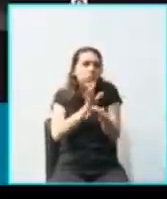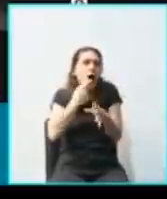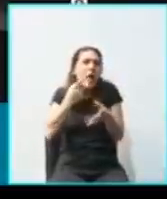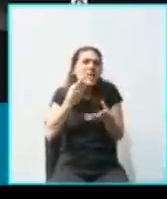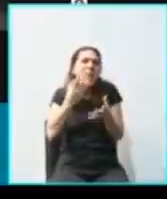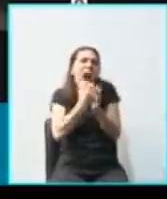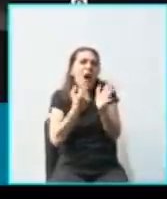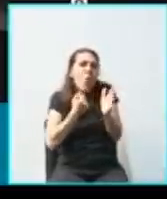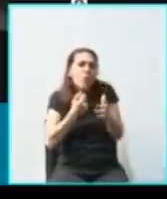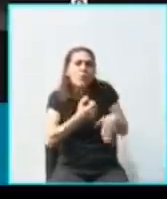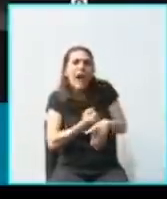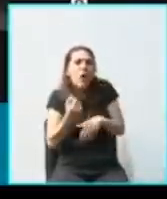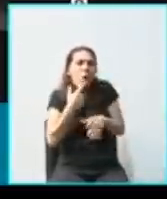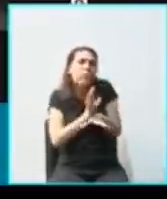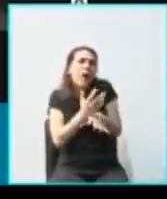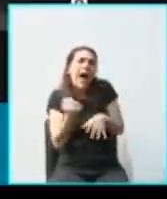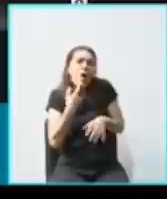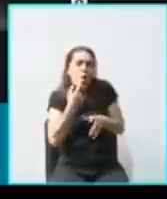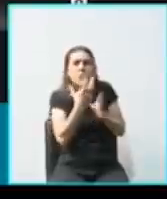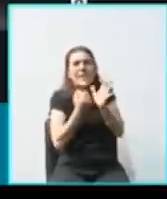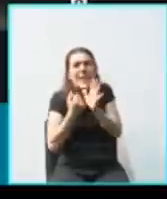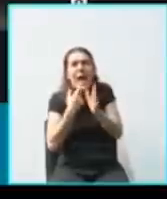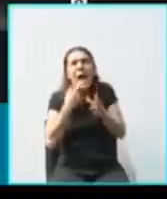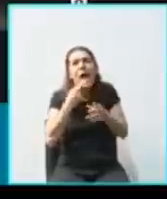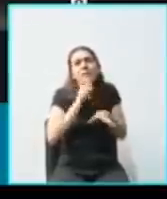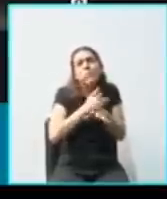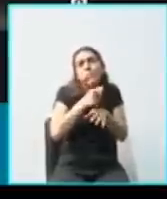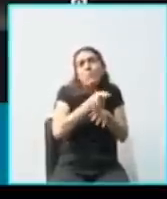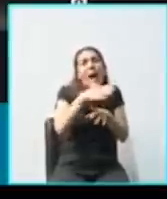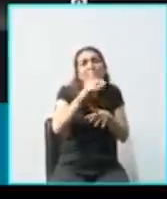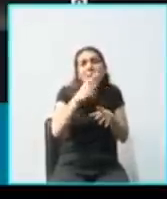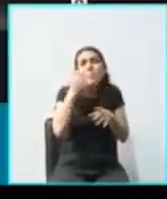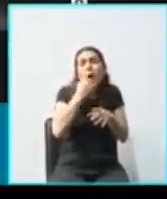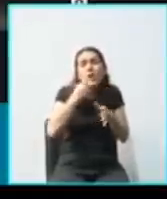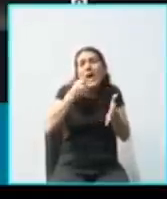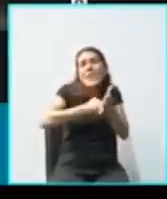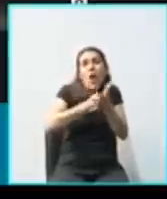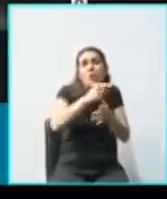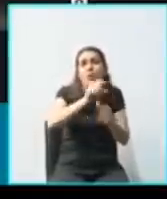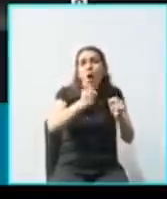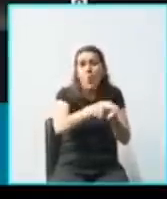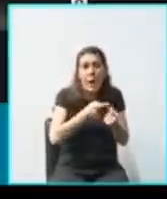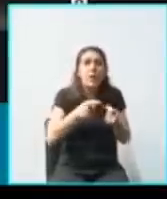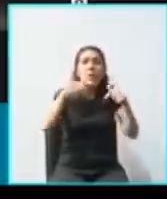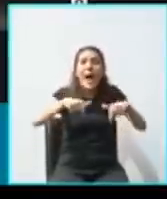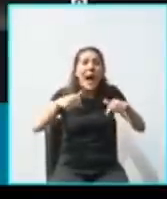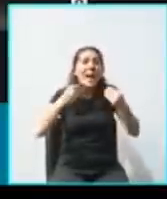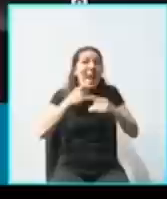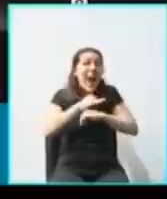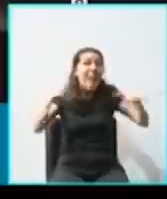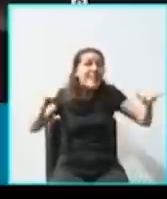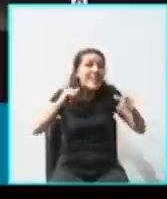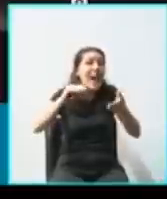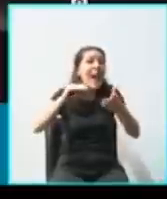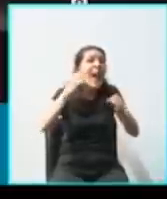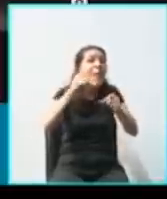antiobrera, antipopular, en ciclo de luchas más importantes. Y la función del Frente de Izquierda acá, ¿cuál es? Es advertir a los trabajadores,